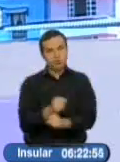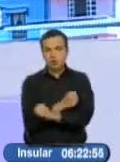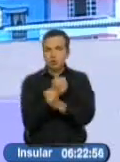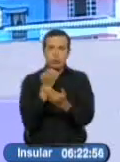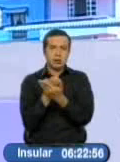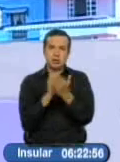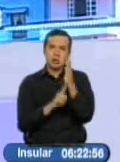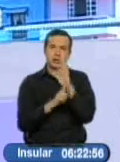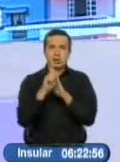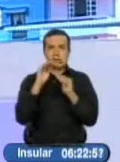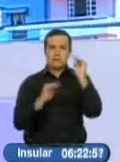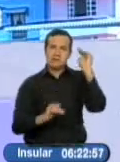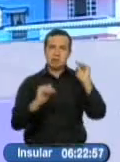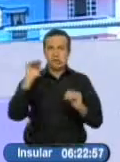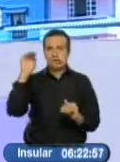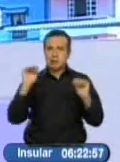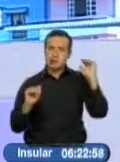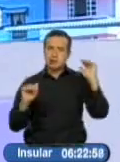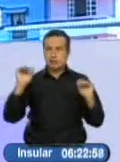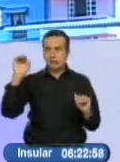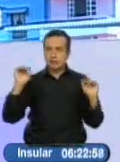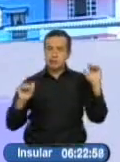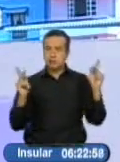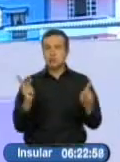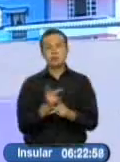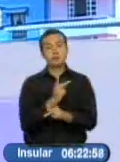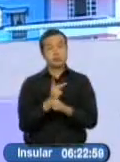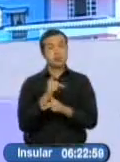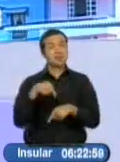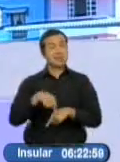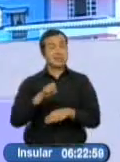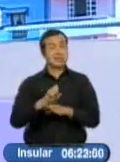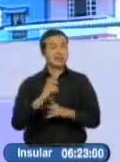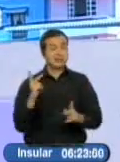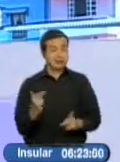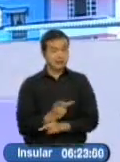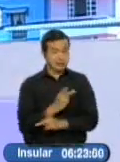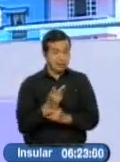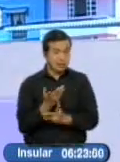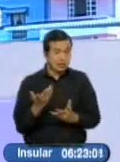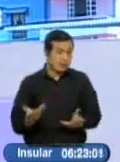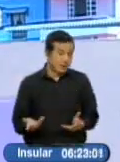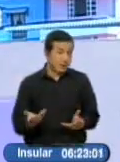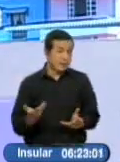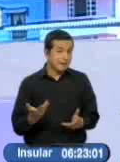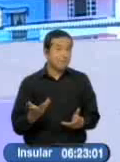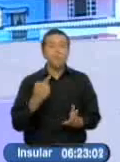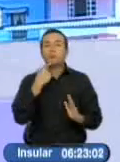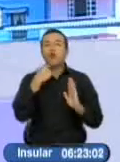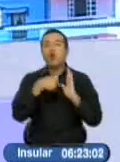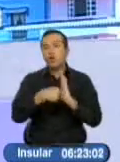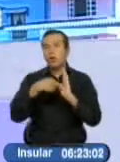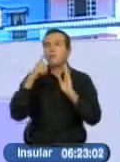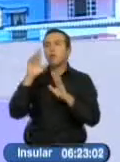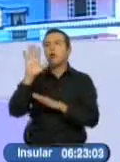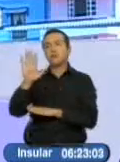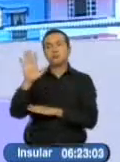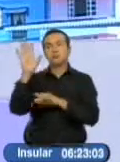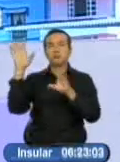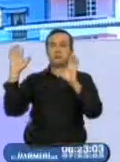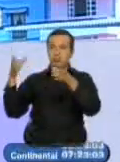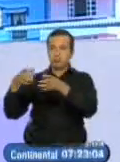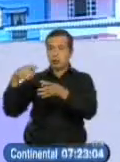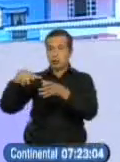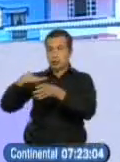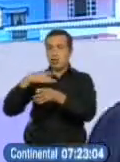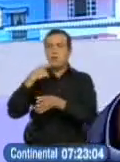economía que tiene desequilibrios tan grandes como los tiene el ecuatoriano. En esa medida, lo que sucede, Carlos, es que cuando un sector te dice, muy bien, yo hago